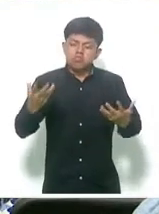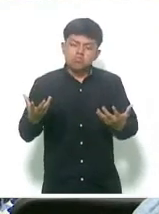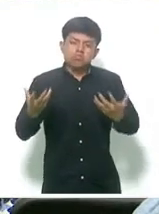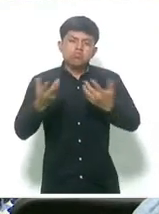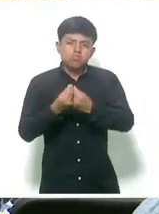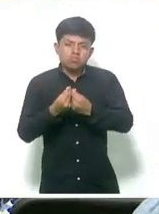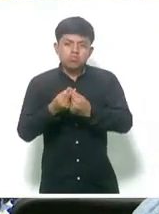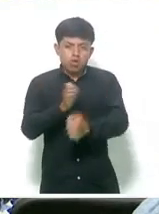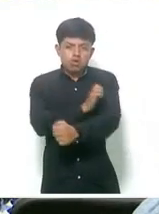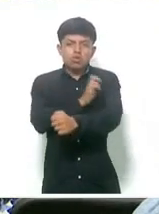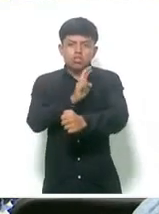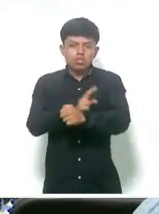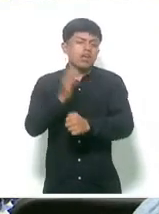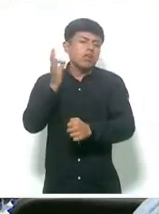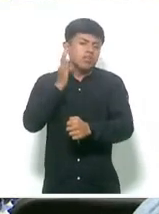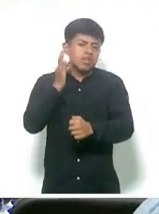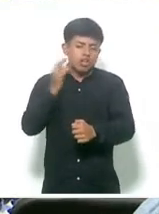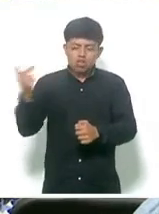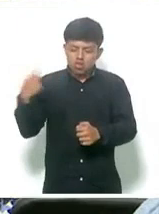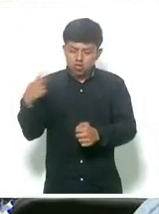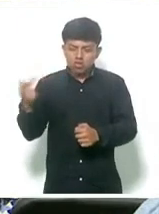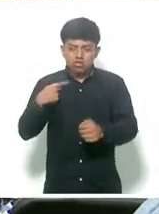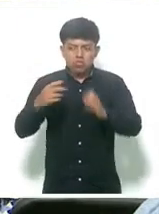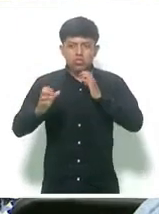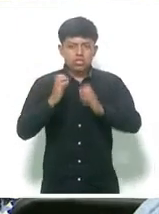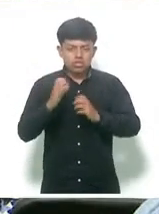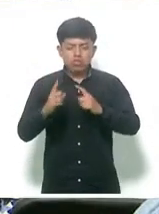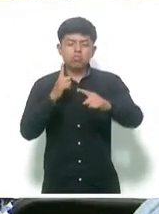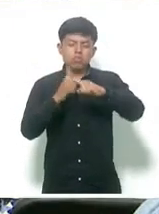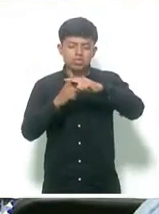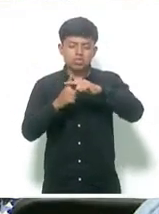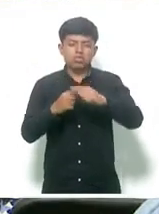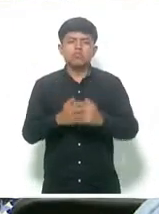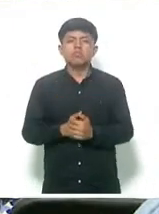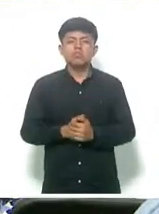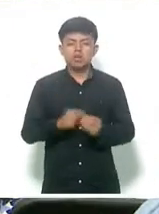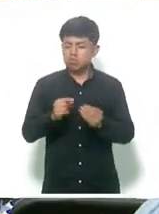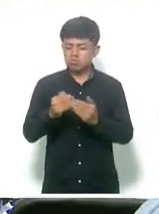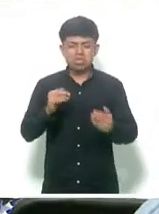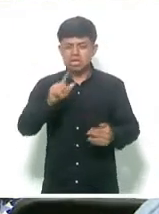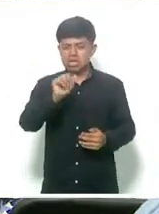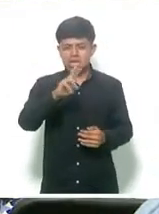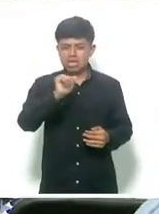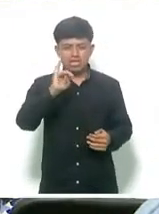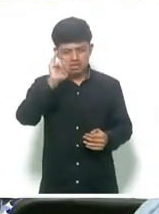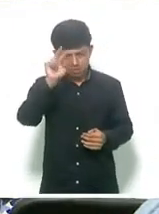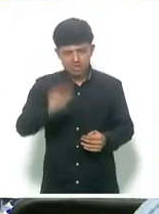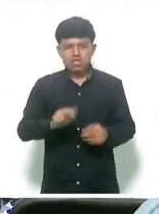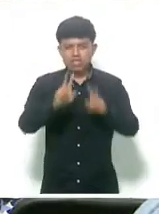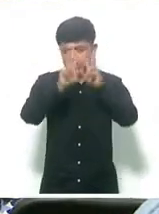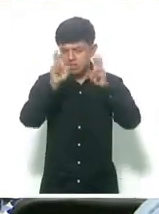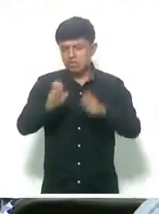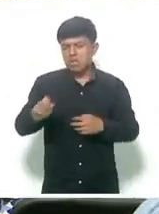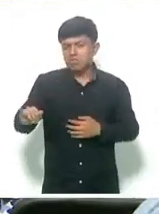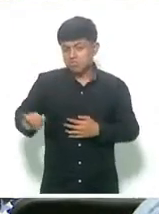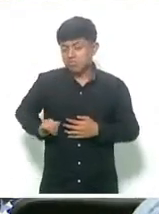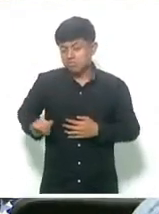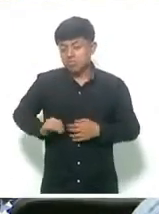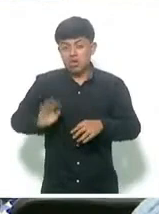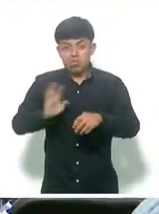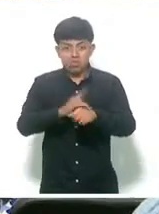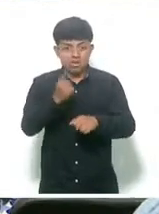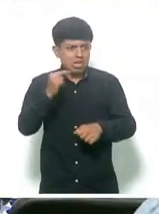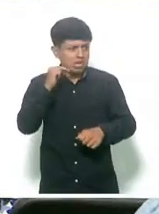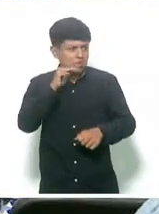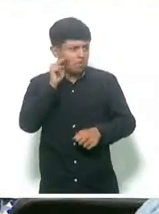fiscalía y sumo con él para que podamos llegar a las detenciones lo que pasó con el caso Lara fue un tema muy interesante porque inmediatamente cuando